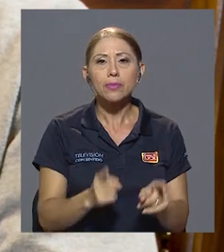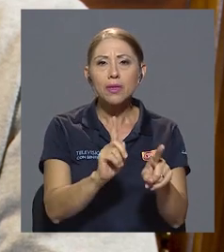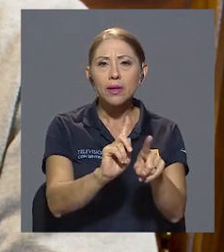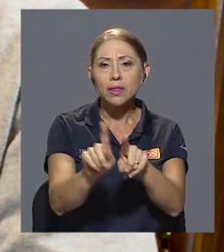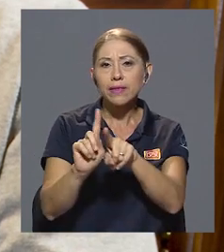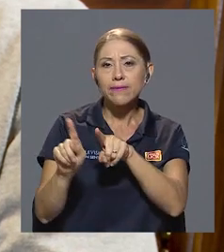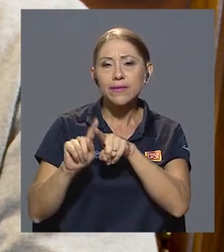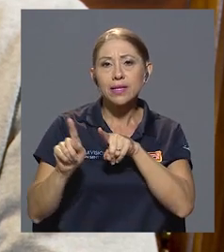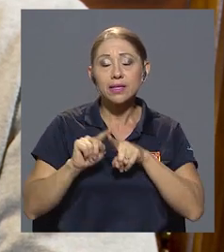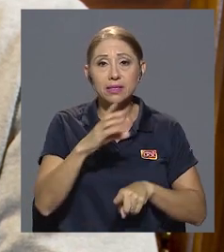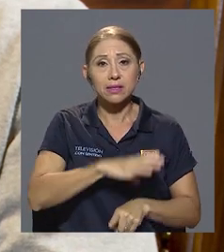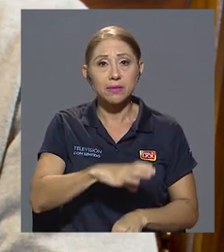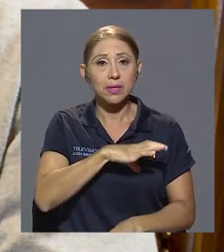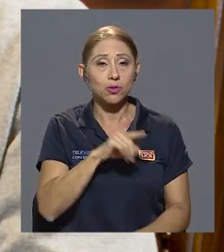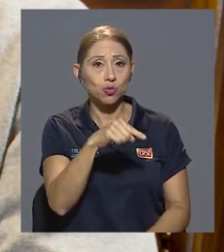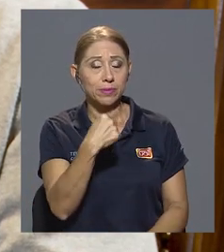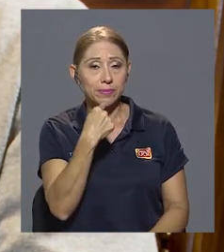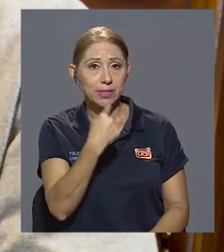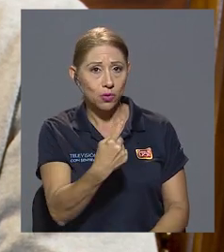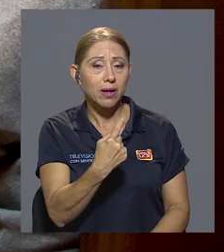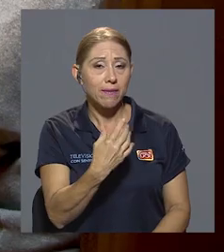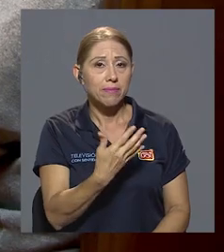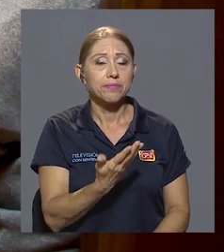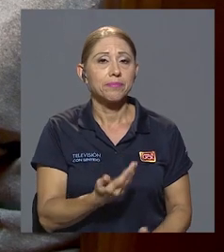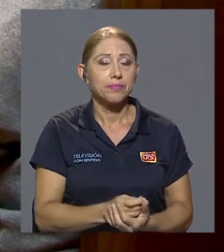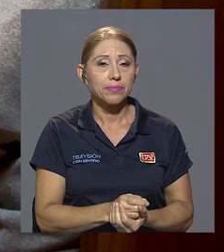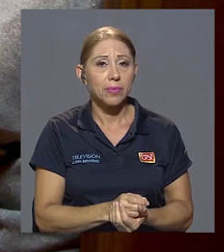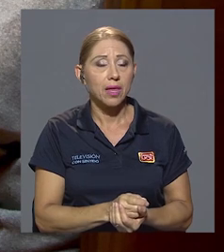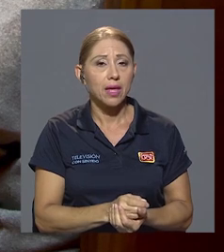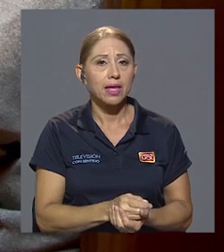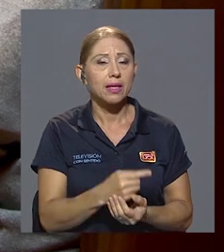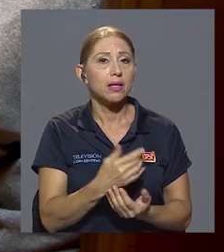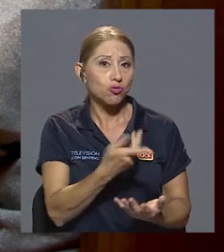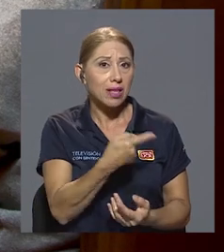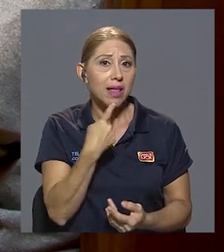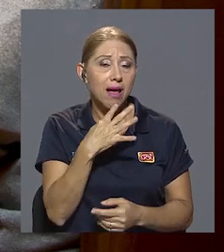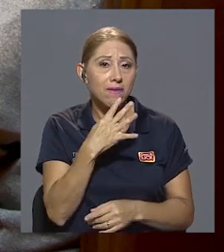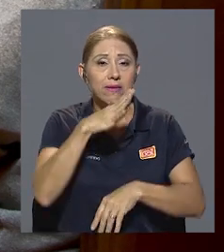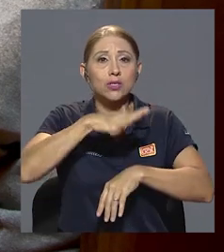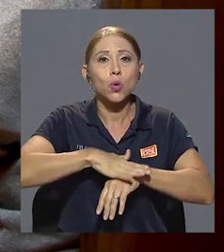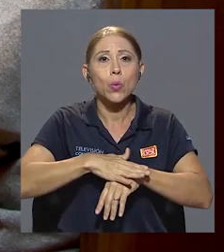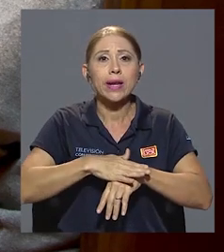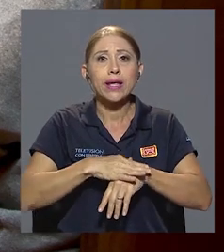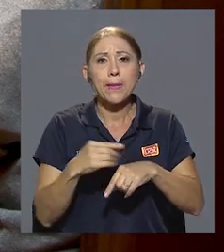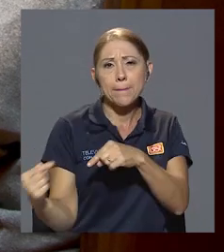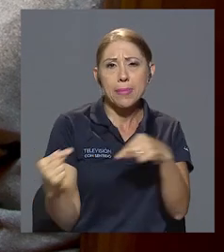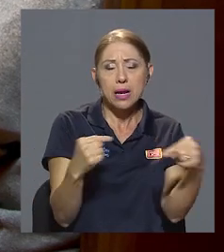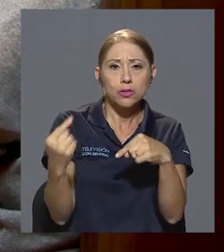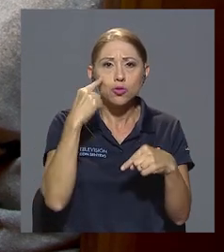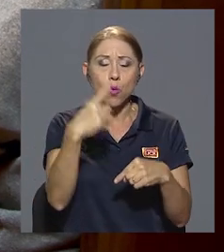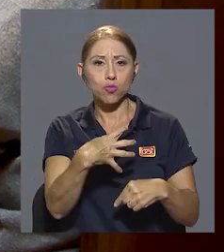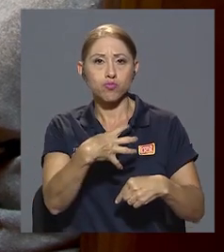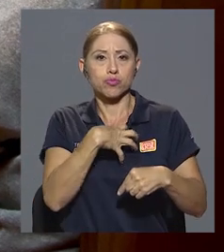muy diferentes aspectos que usted mencionaba en su intervención decían las disputas territoriales